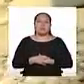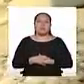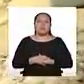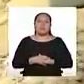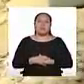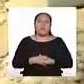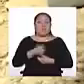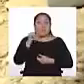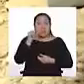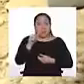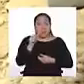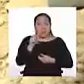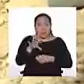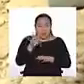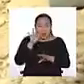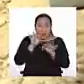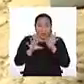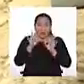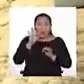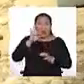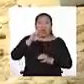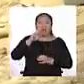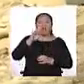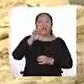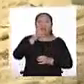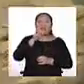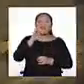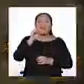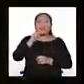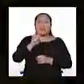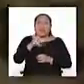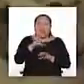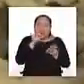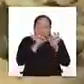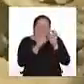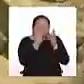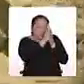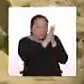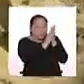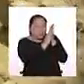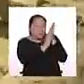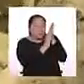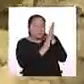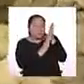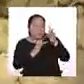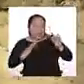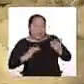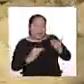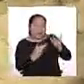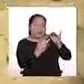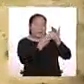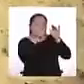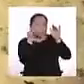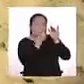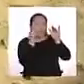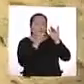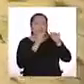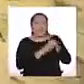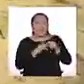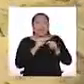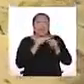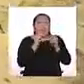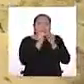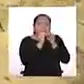Hace poco se descubrieron frisos en el atrio de la pirámide principal de Garagay. La recuperación de este lugar es